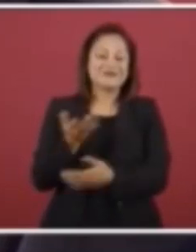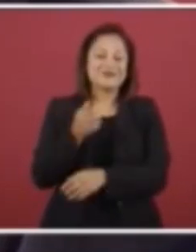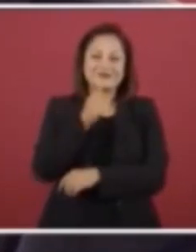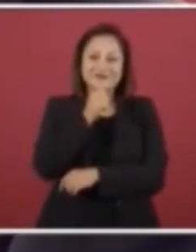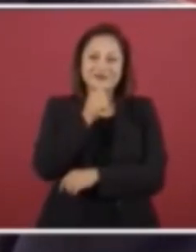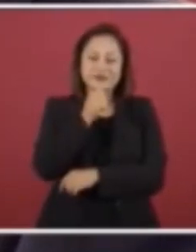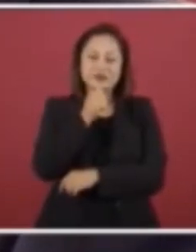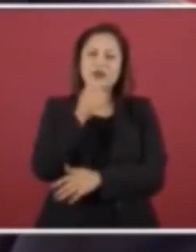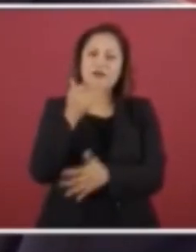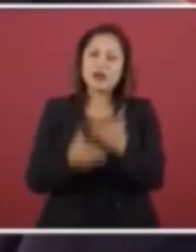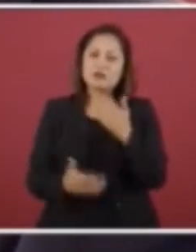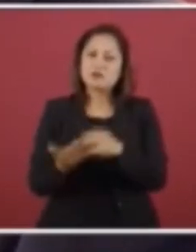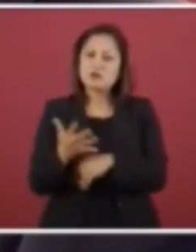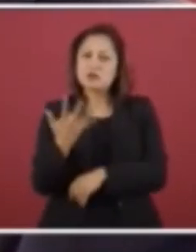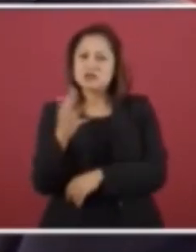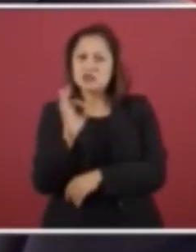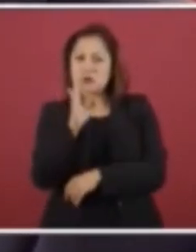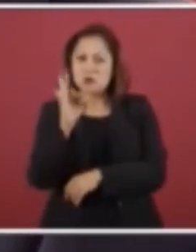Pero